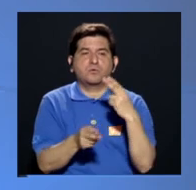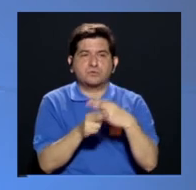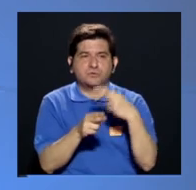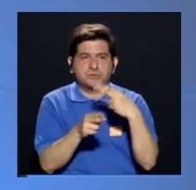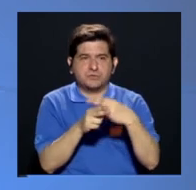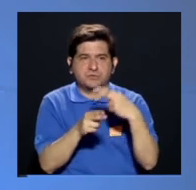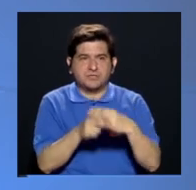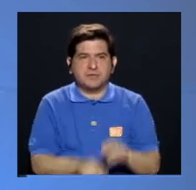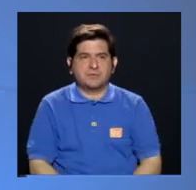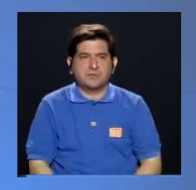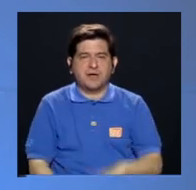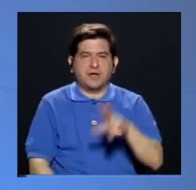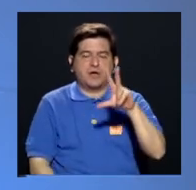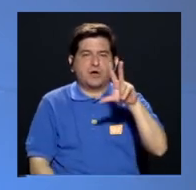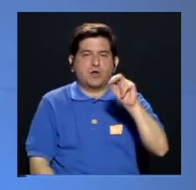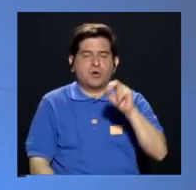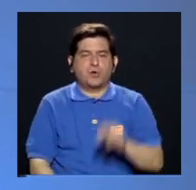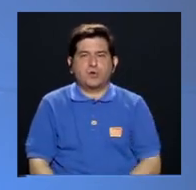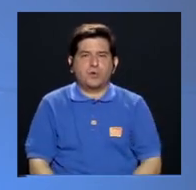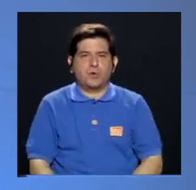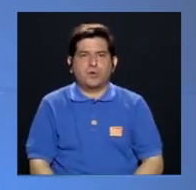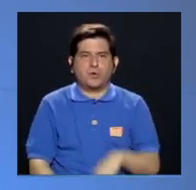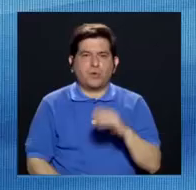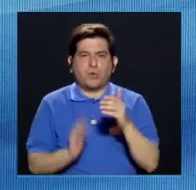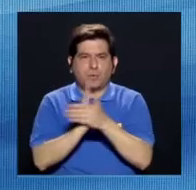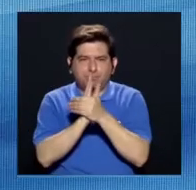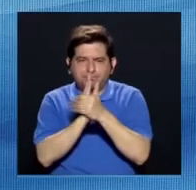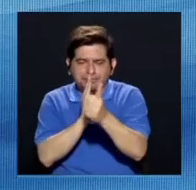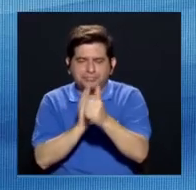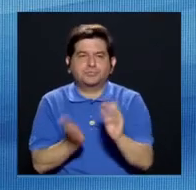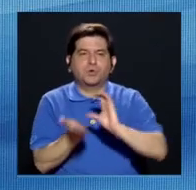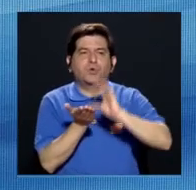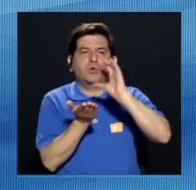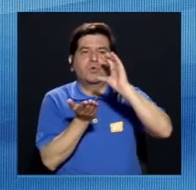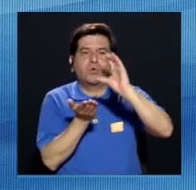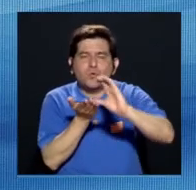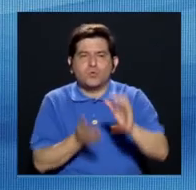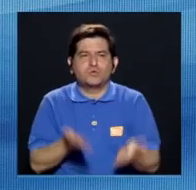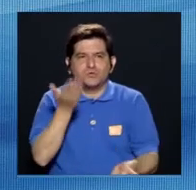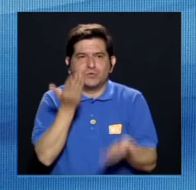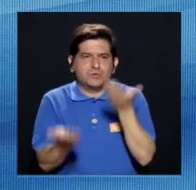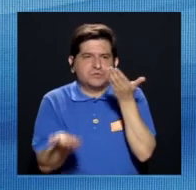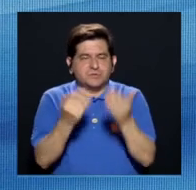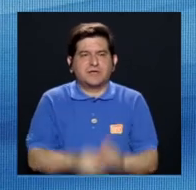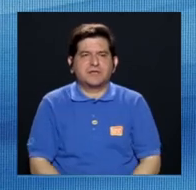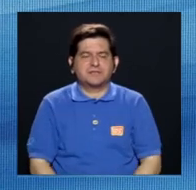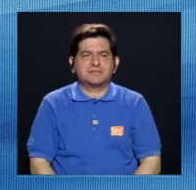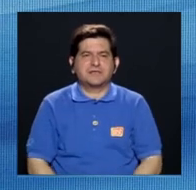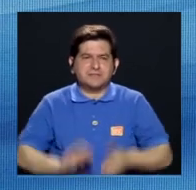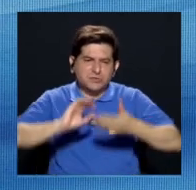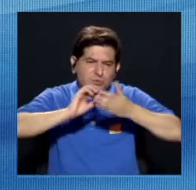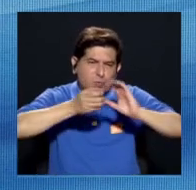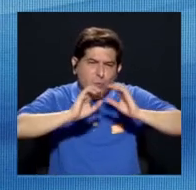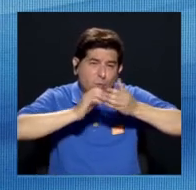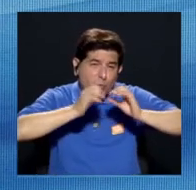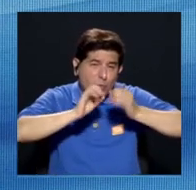llamamos no ponderables, o sea, aquellos cursos que tienen una